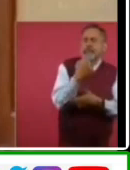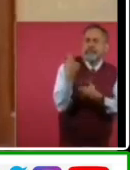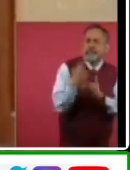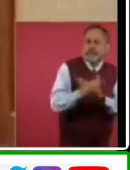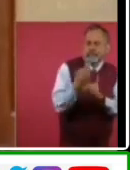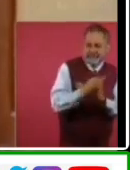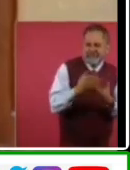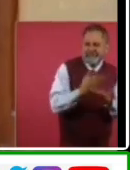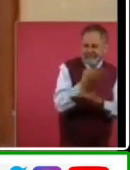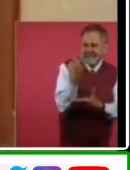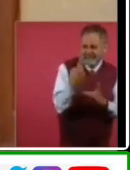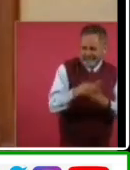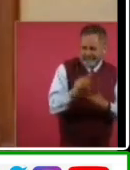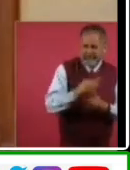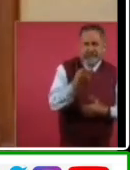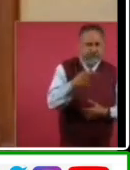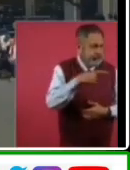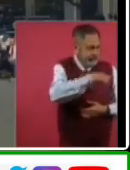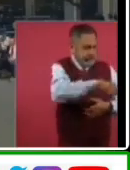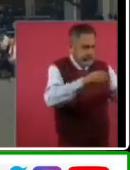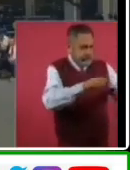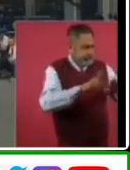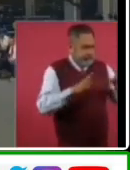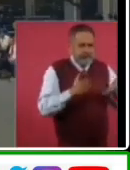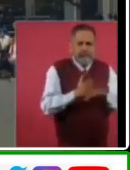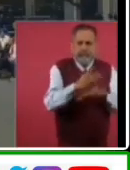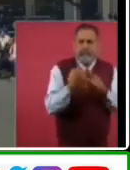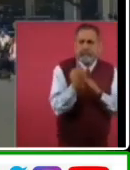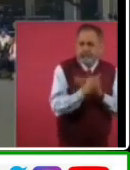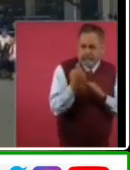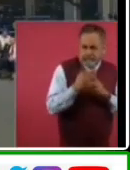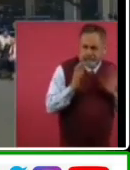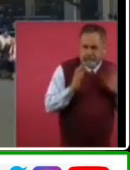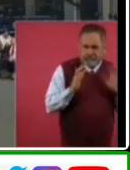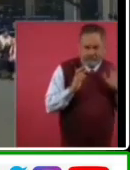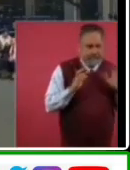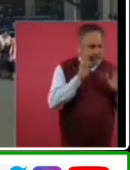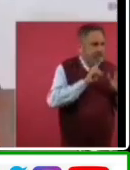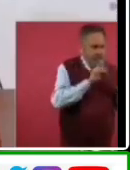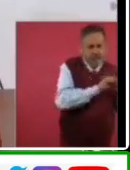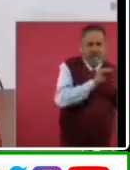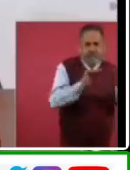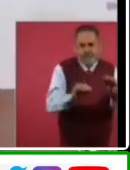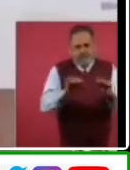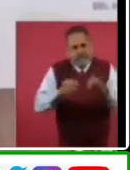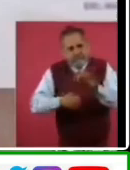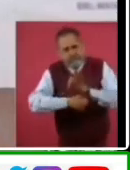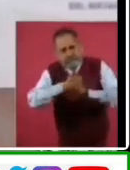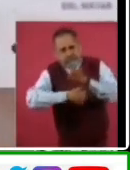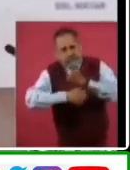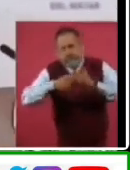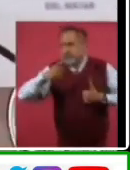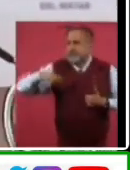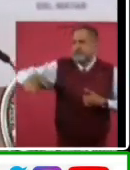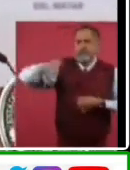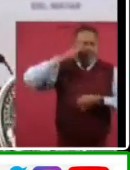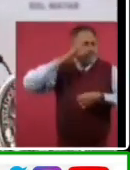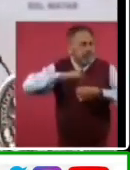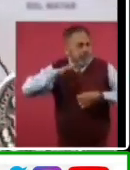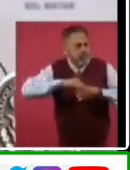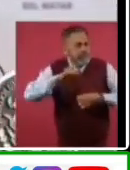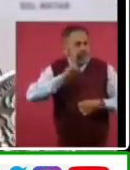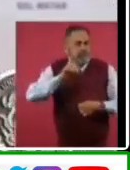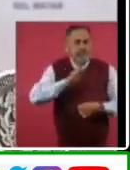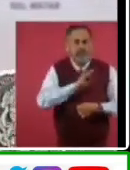jueces, magistrados y ministros sean elegidos por el pueblo. Invitó a los actuales a